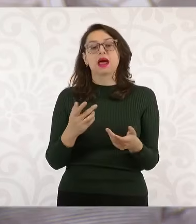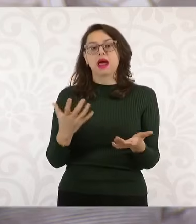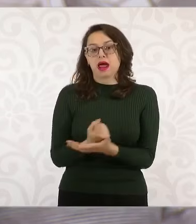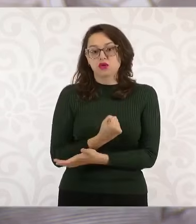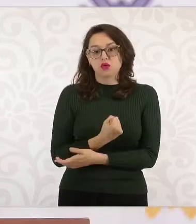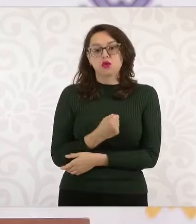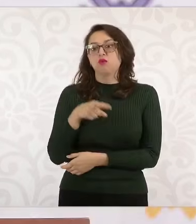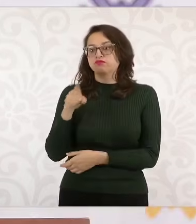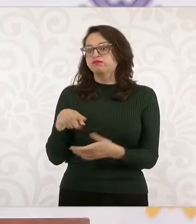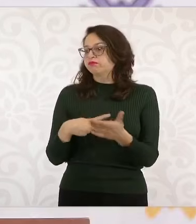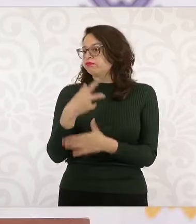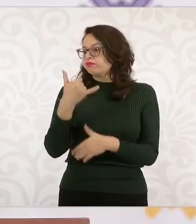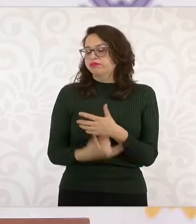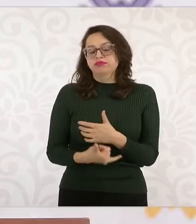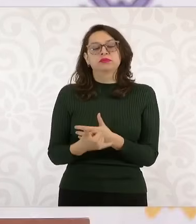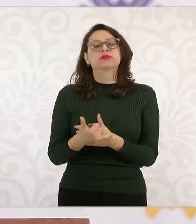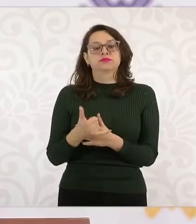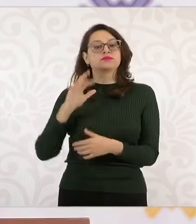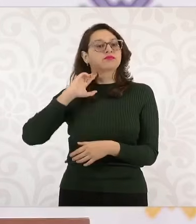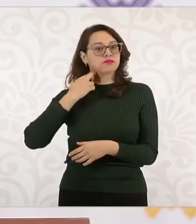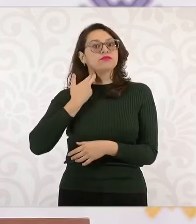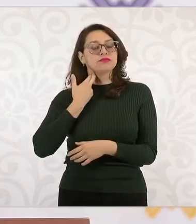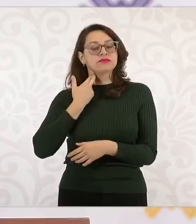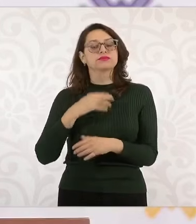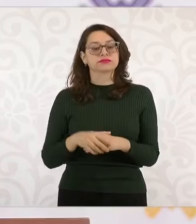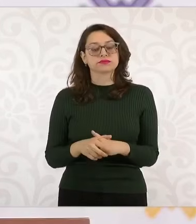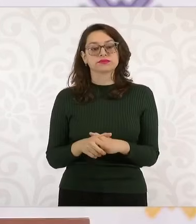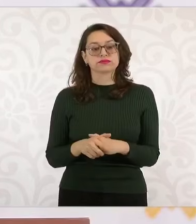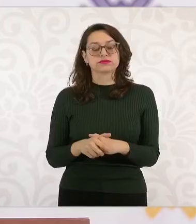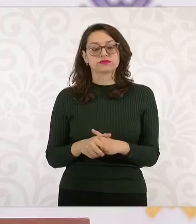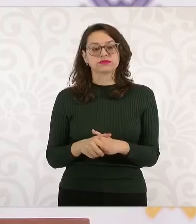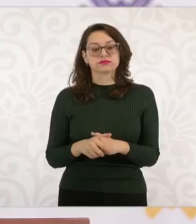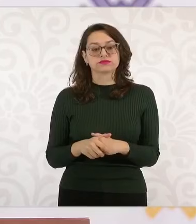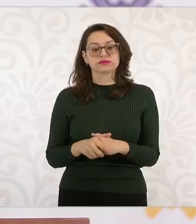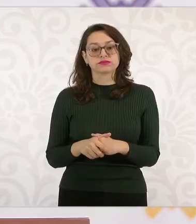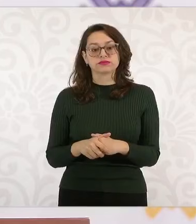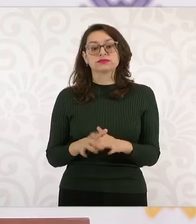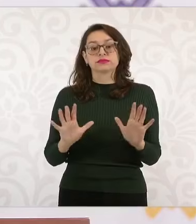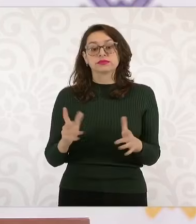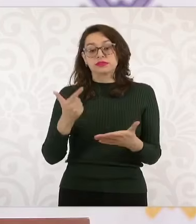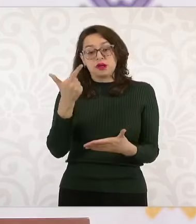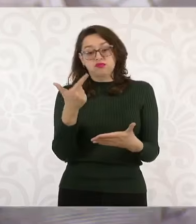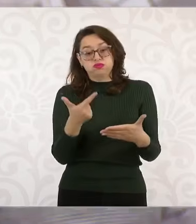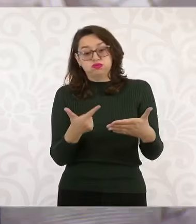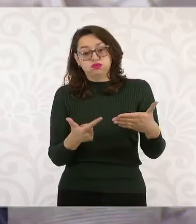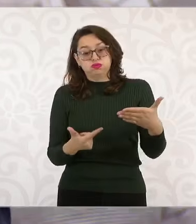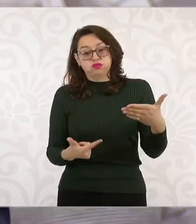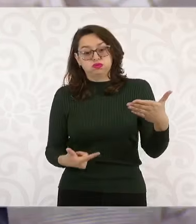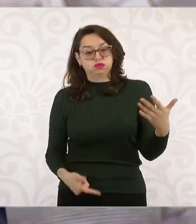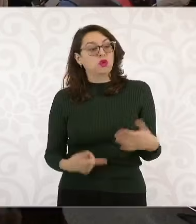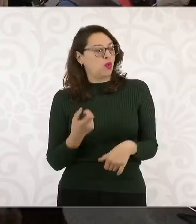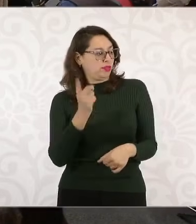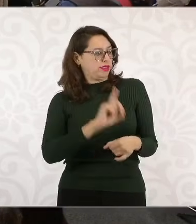mundo con proyectos de robótica. Y bueno, tengo aquí una lista que queremos que un día